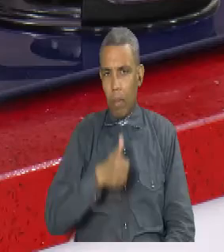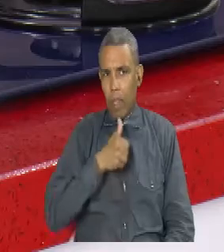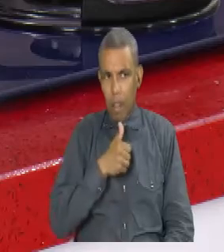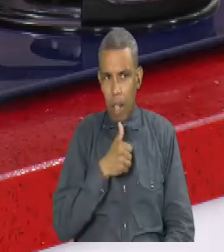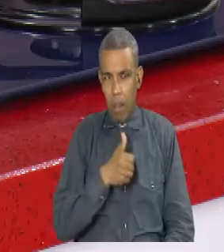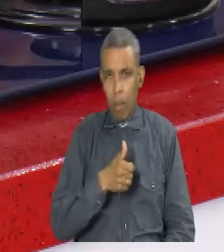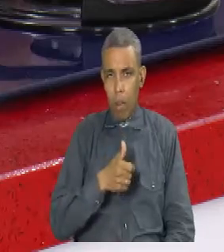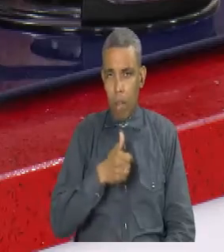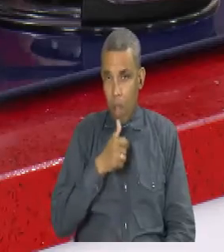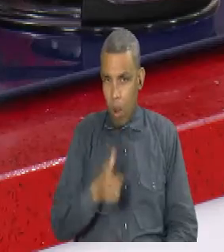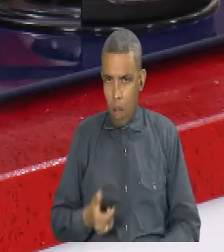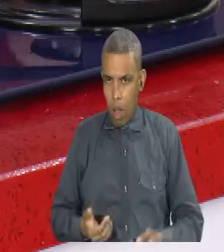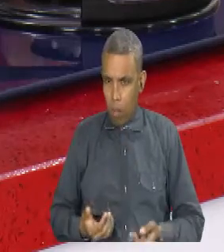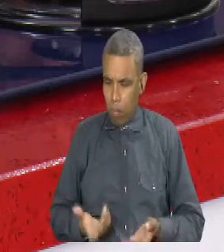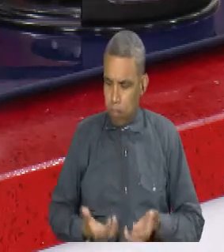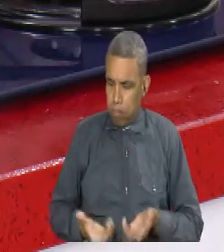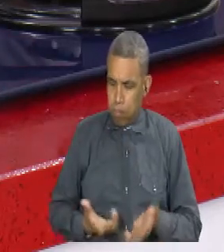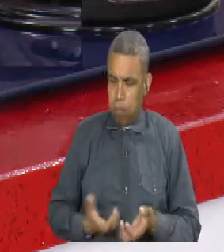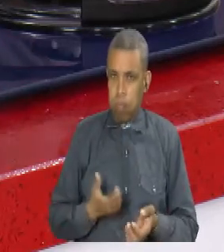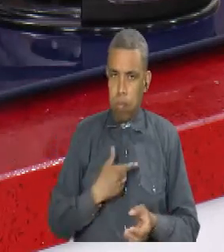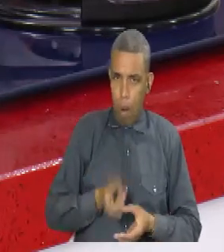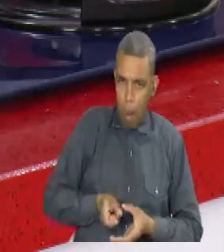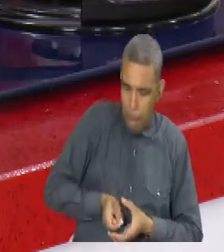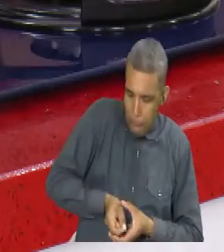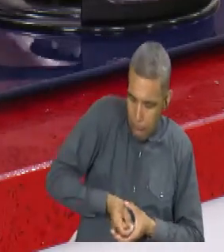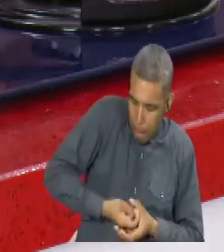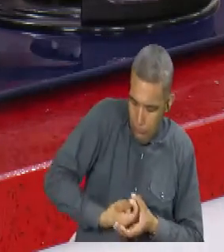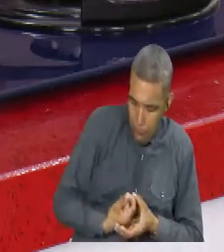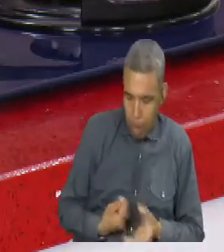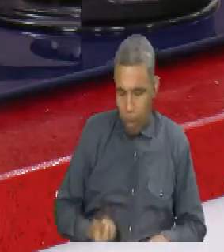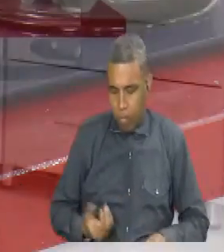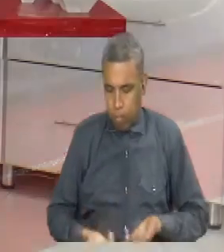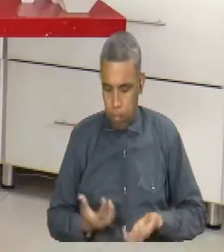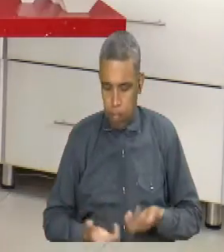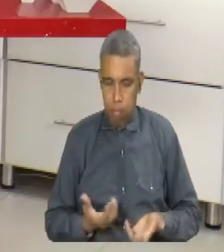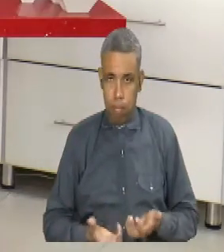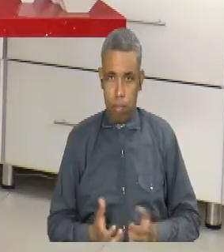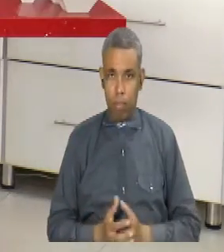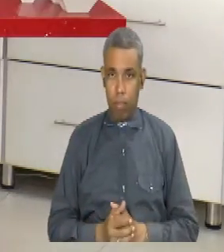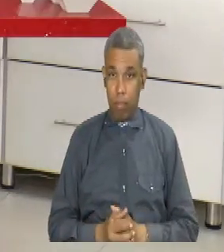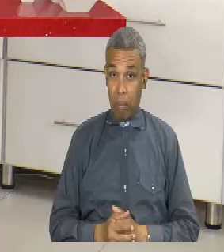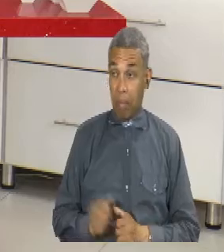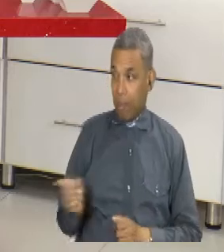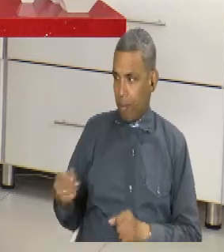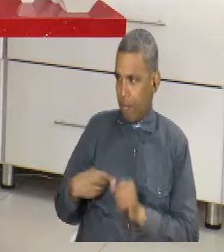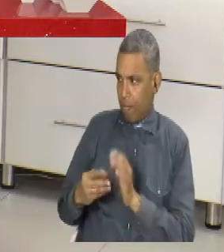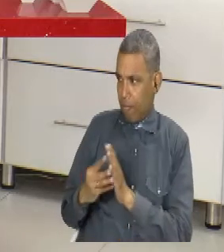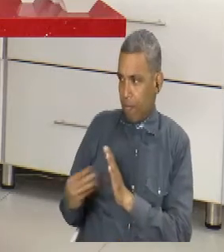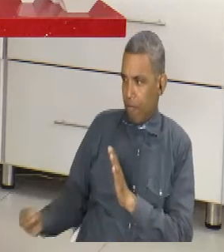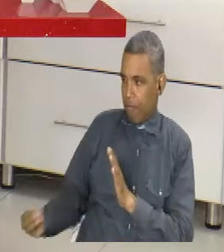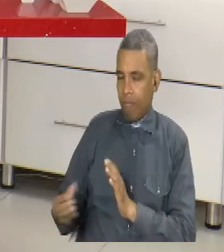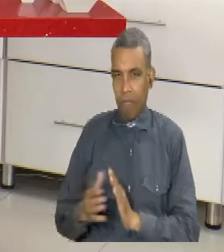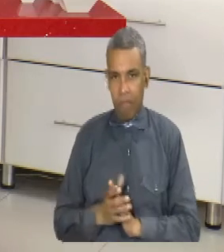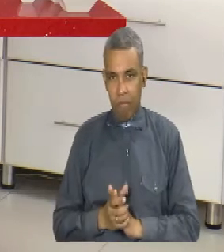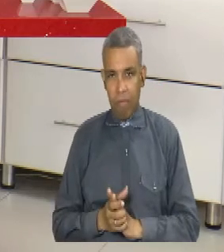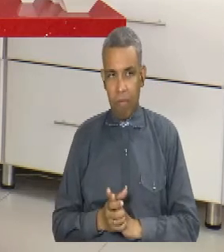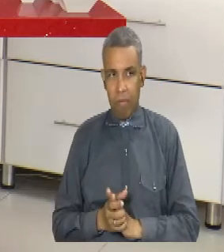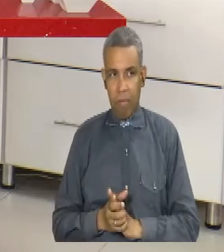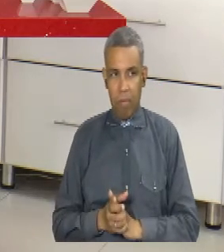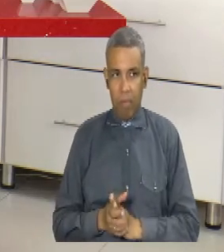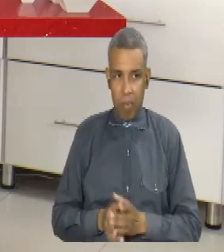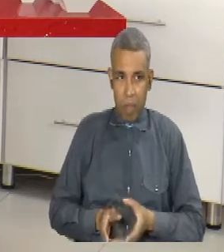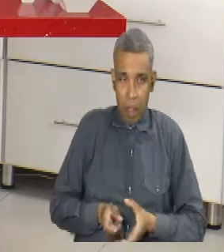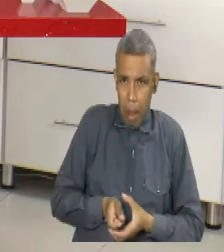unas papas adelantando. ¿Cuál es la idea? Que vean cómo las vamos a hacer. Tú vas a hacer lo que yo voy haciendo. Vale. Una papa normal en la